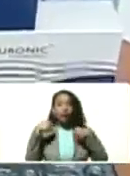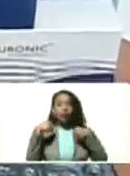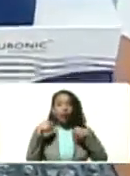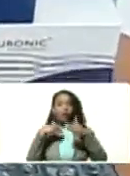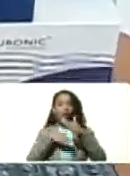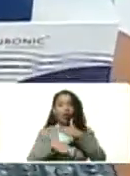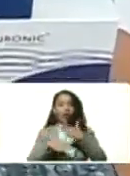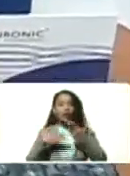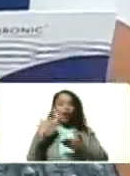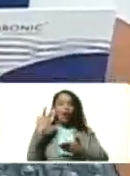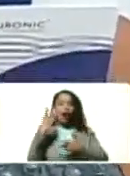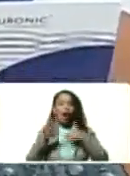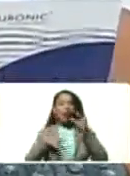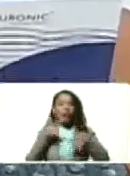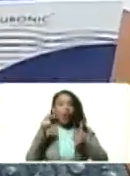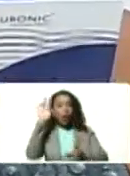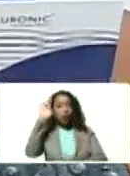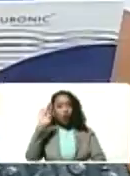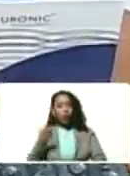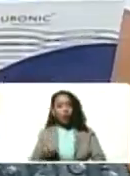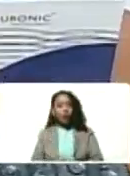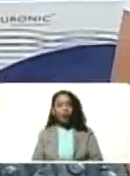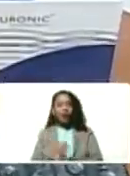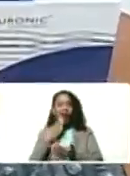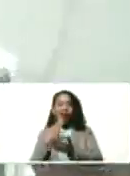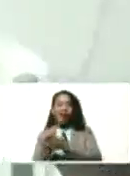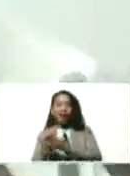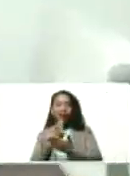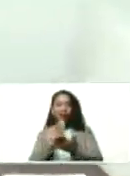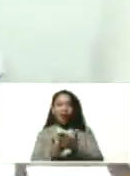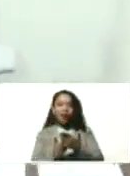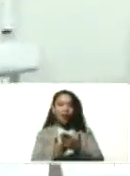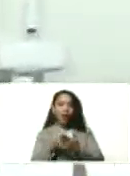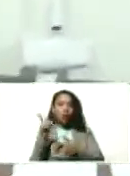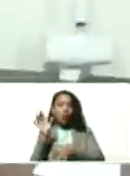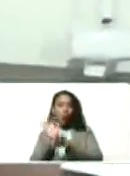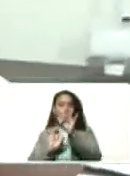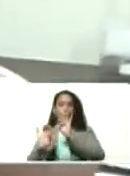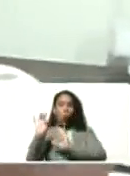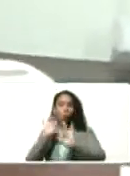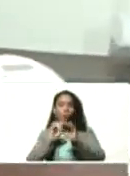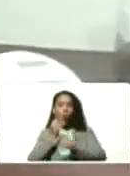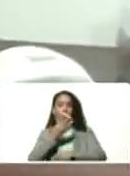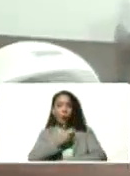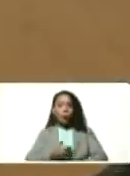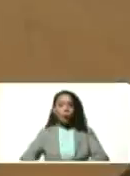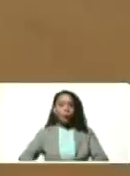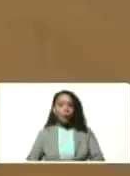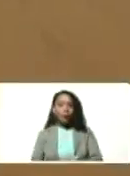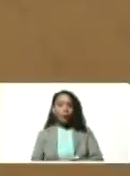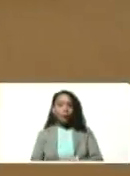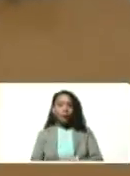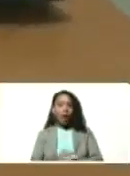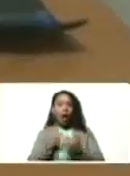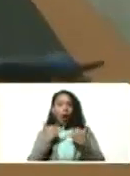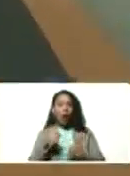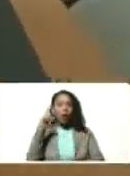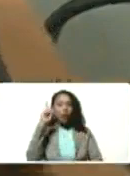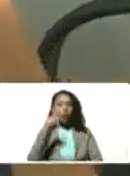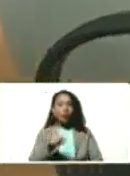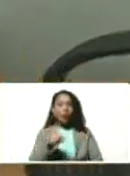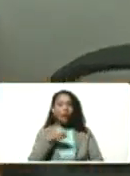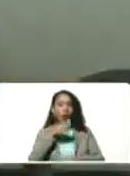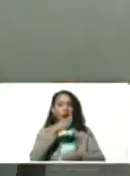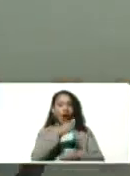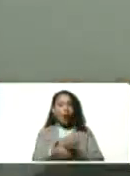aprendiendo actividades de la vida diaria. Bueno, gracias, Eumar, por tu explicación. Bueno, presidente, vamos también a pasar